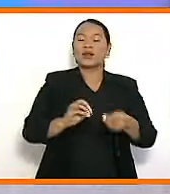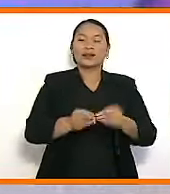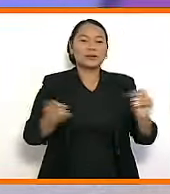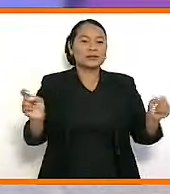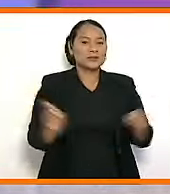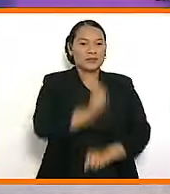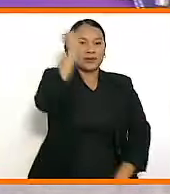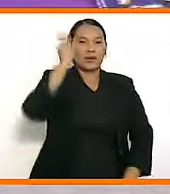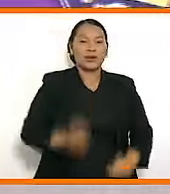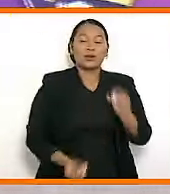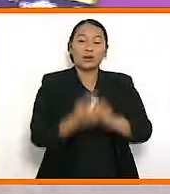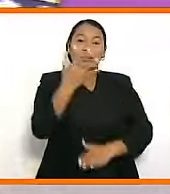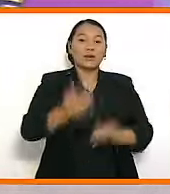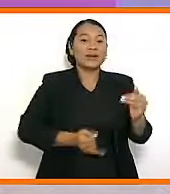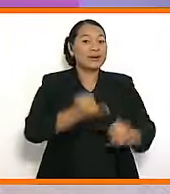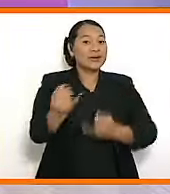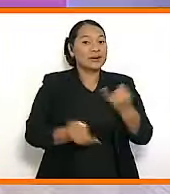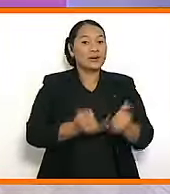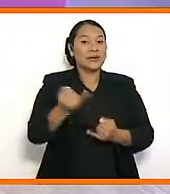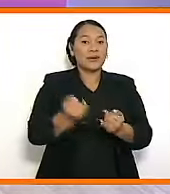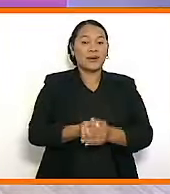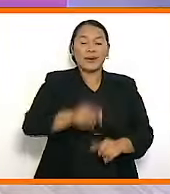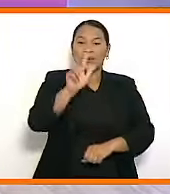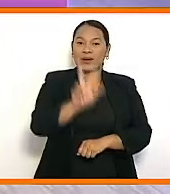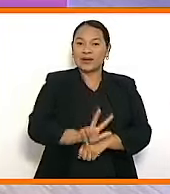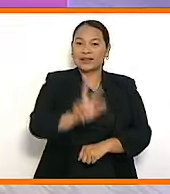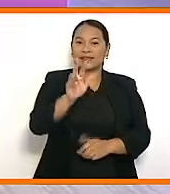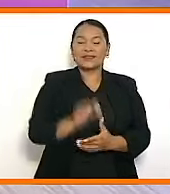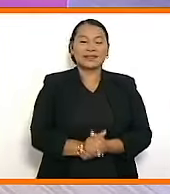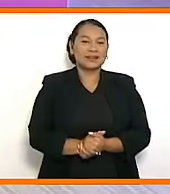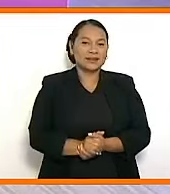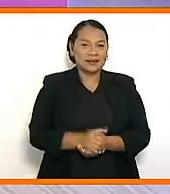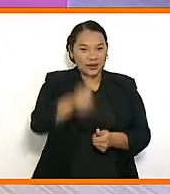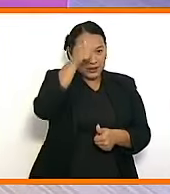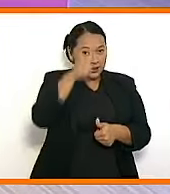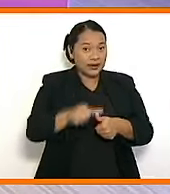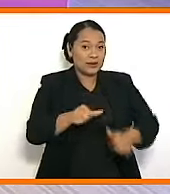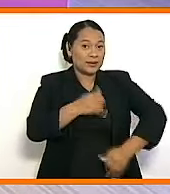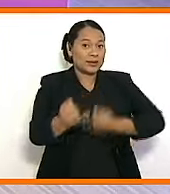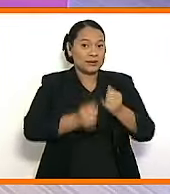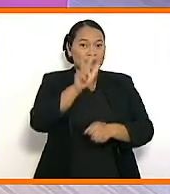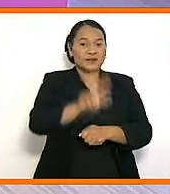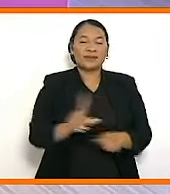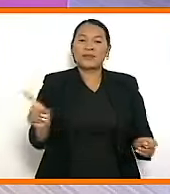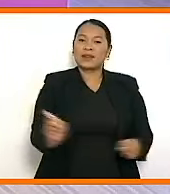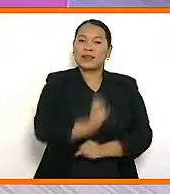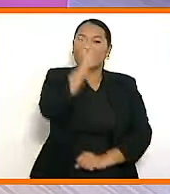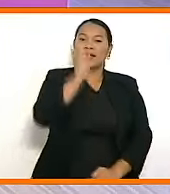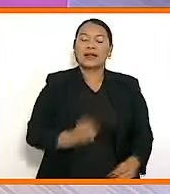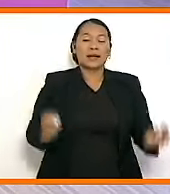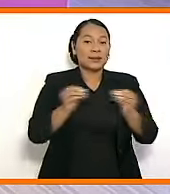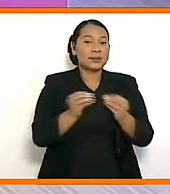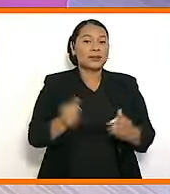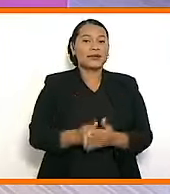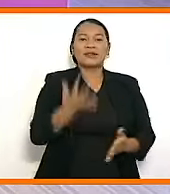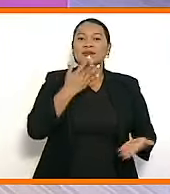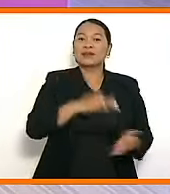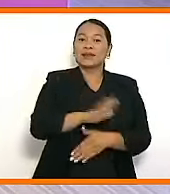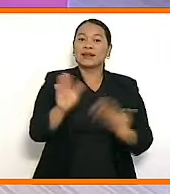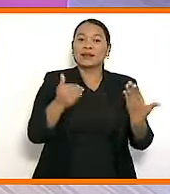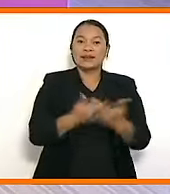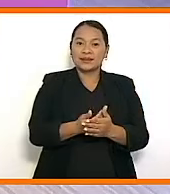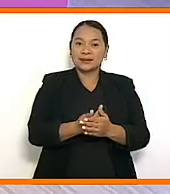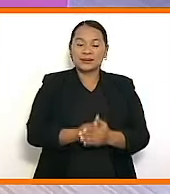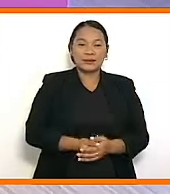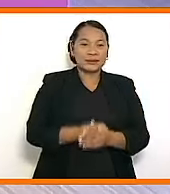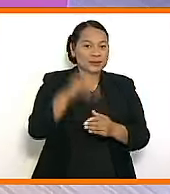número ganador en nuestro nuevo y primer juego, Juga 3? Recordad que con Juga 3 ganas mucho más. Les deseo muchísima suerte a todos porque